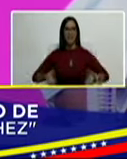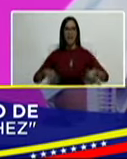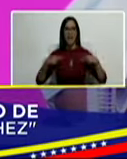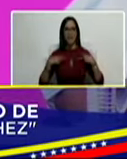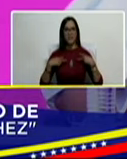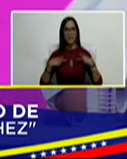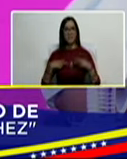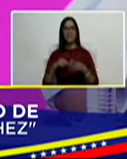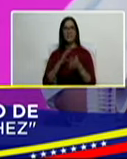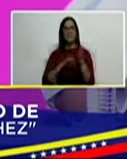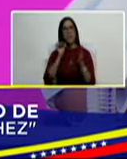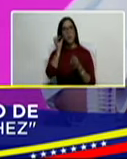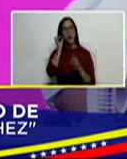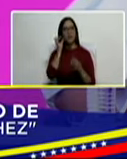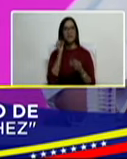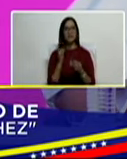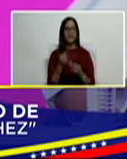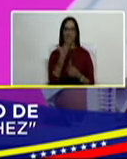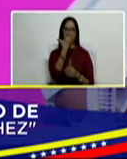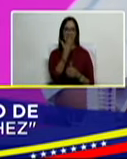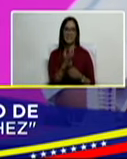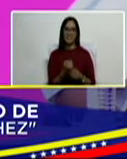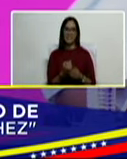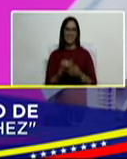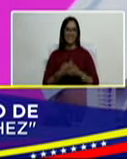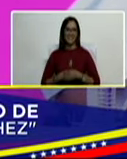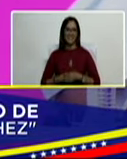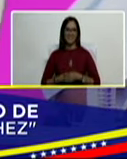La vida sin las mujeres sería muy triste,